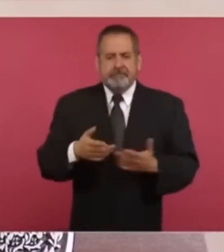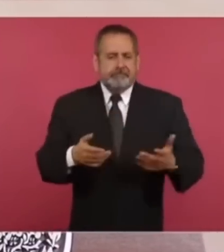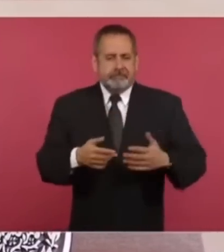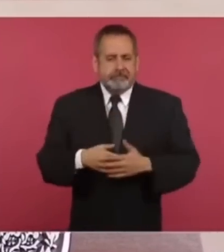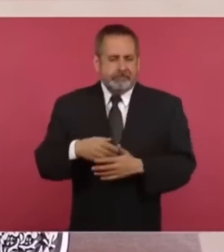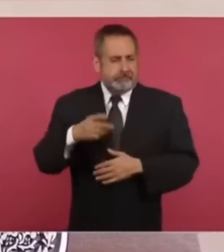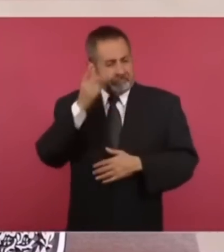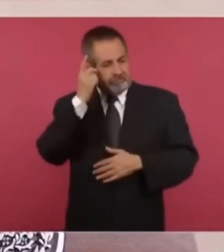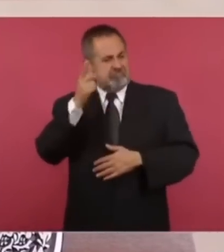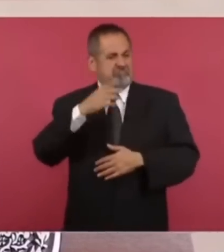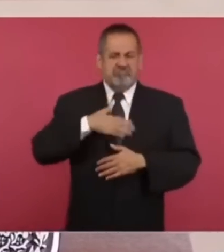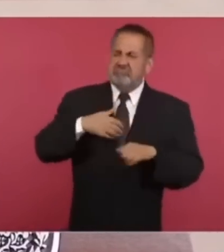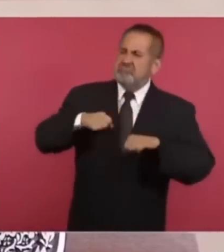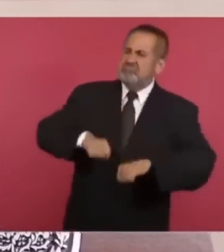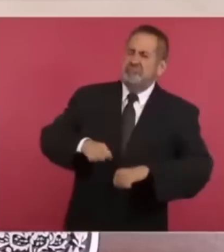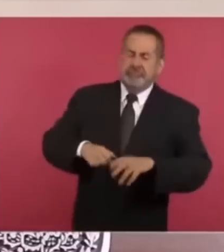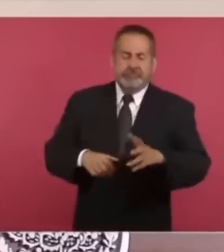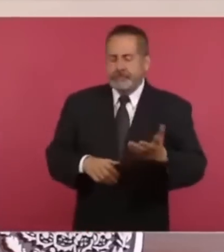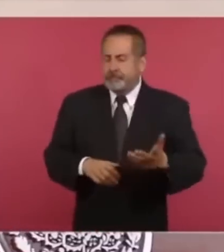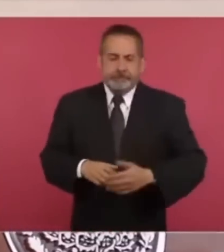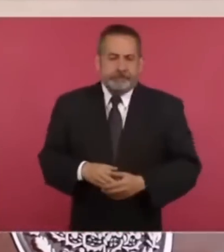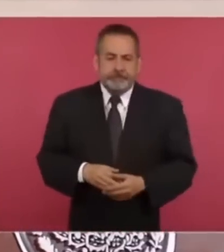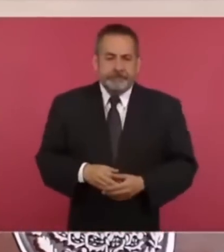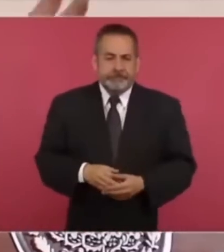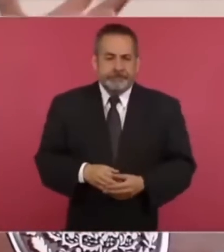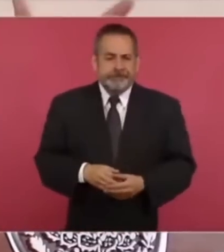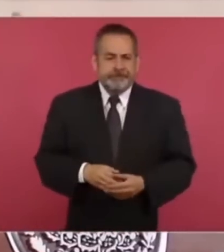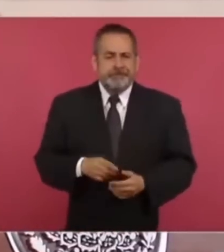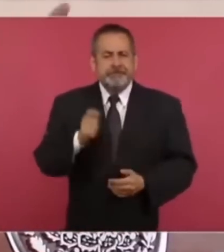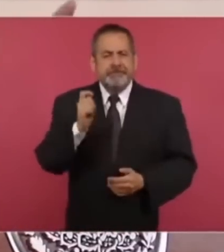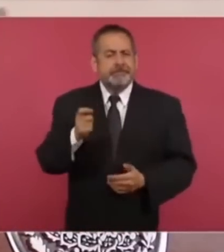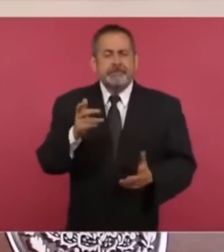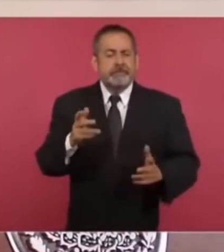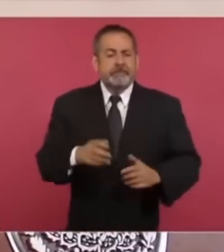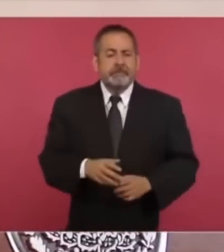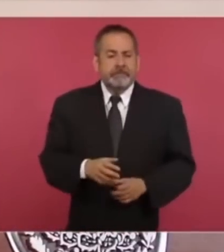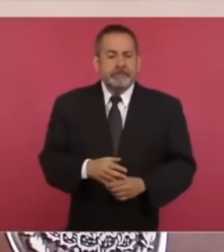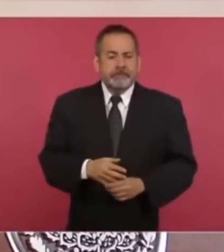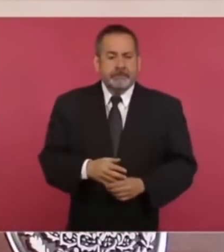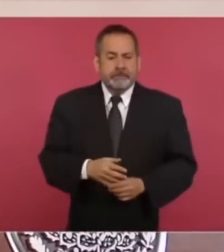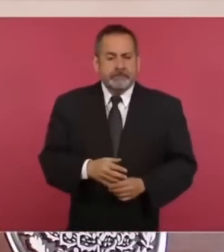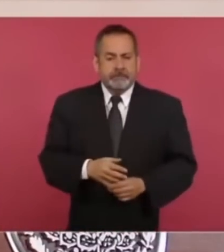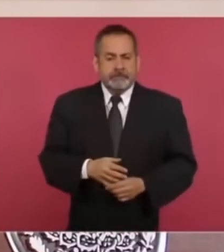de México, pero no solo